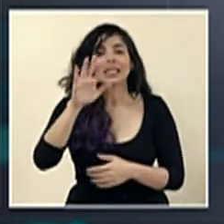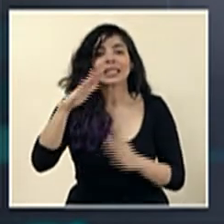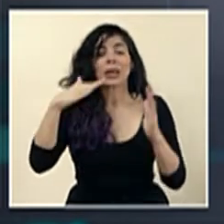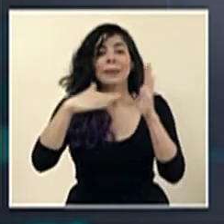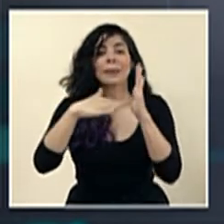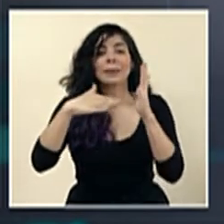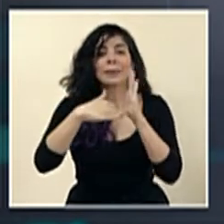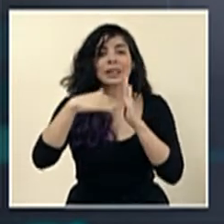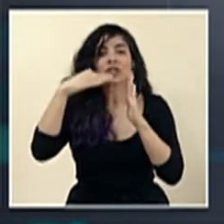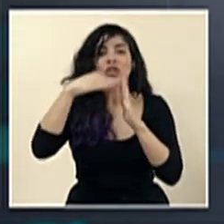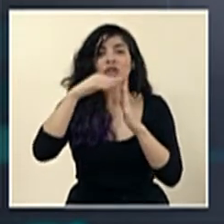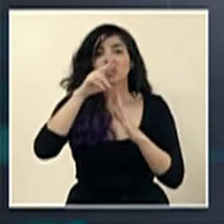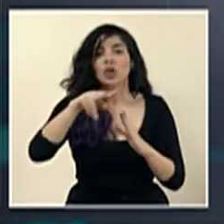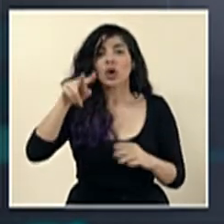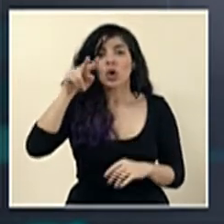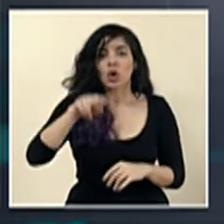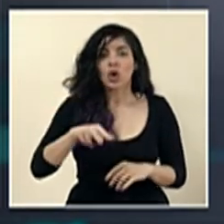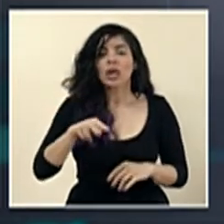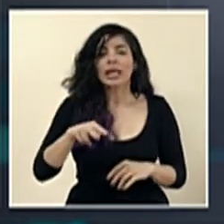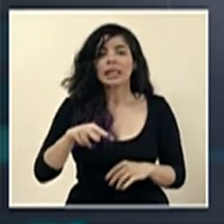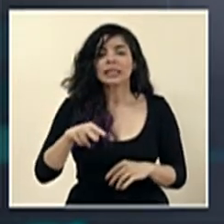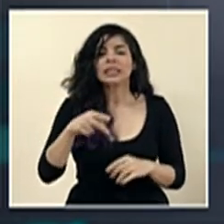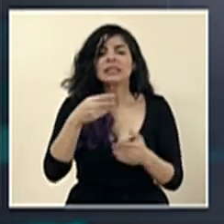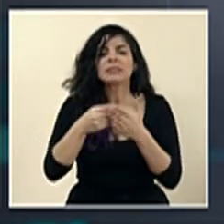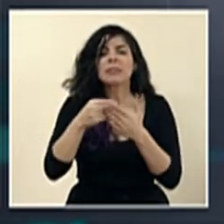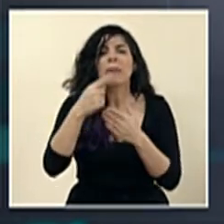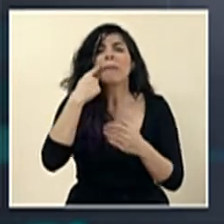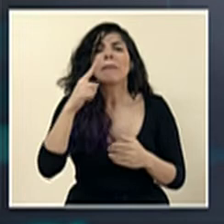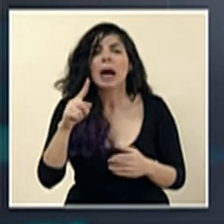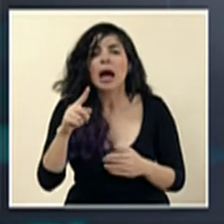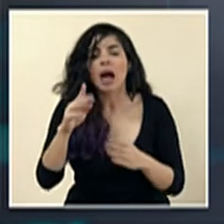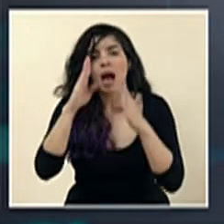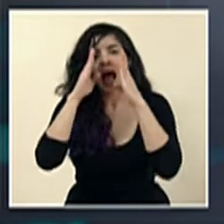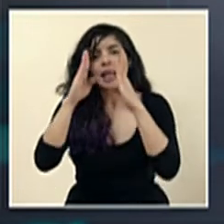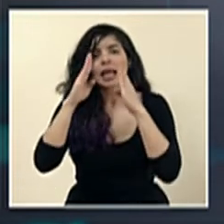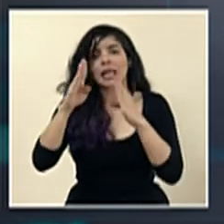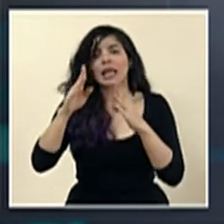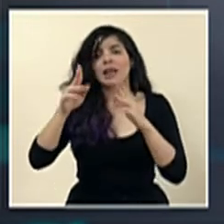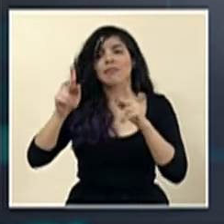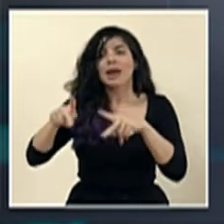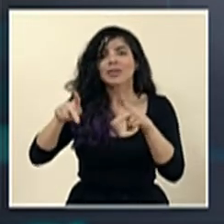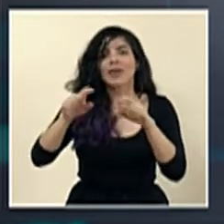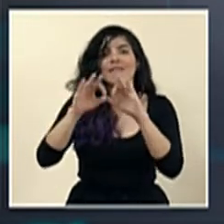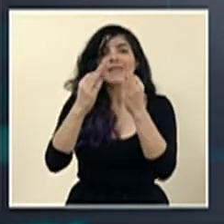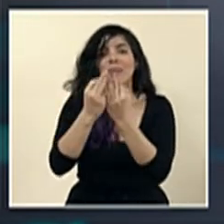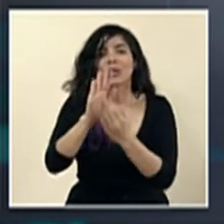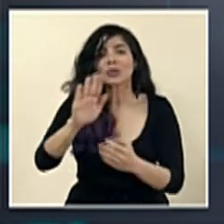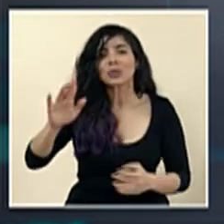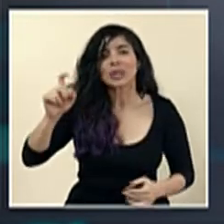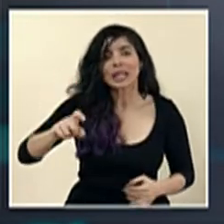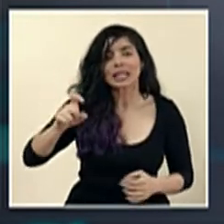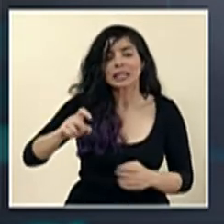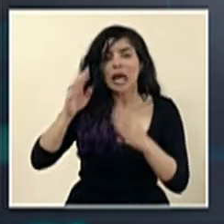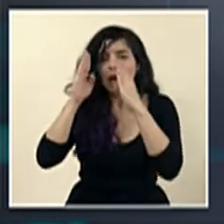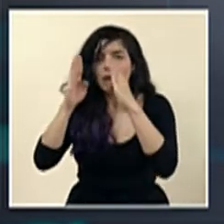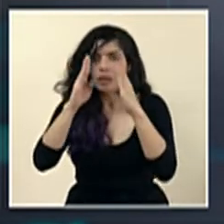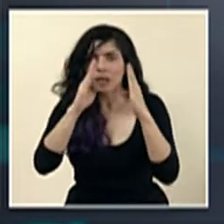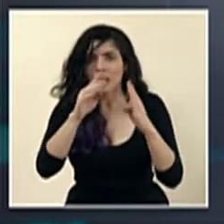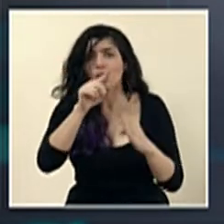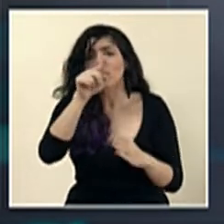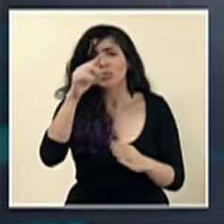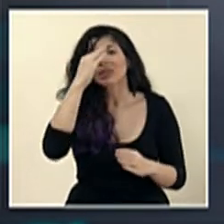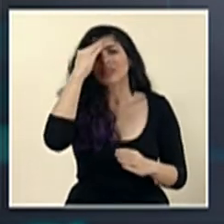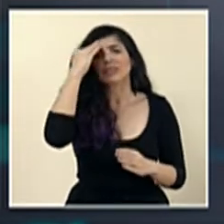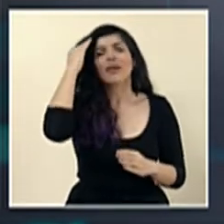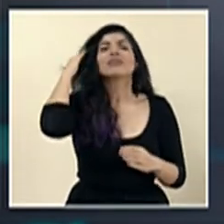225,000 millones de colones para atender las necesidades básicas de las familias. Ustedes conocen el